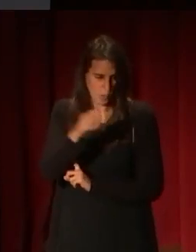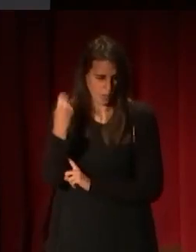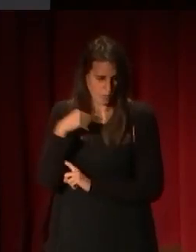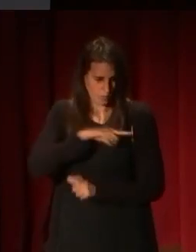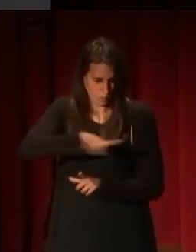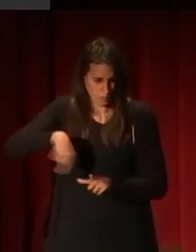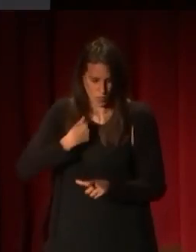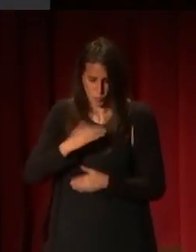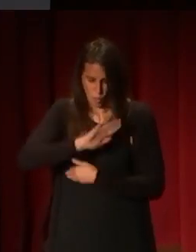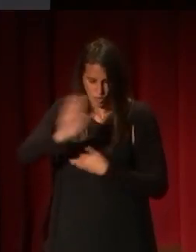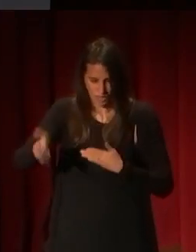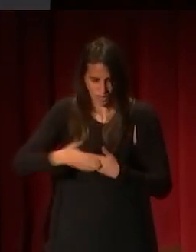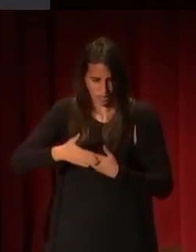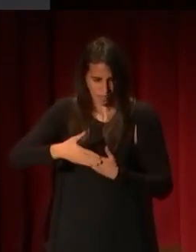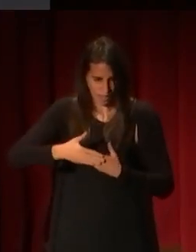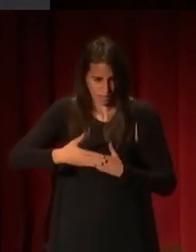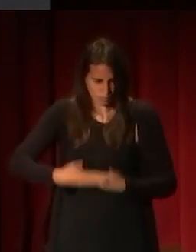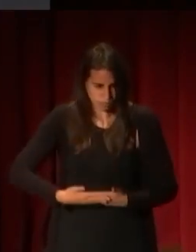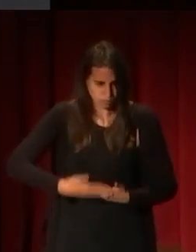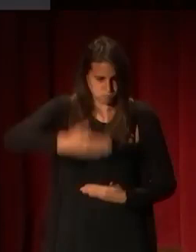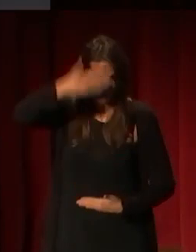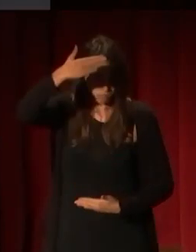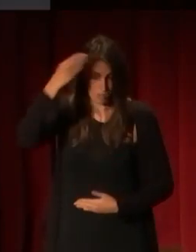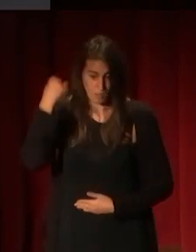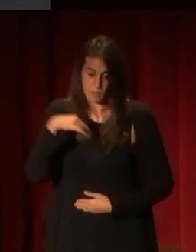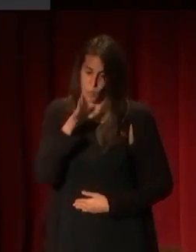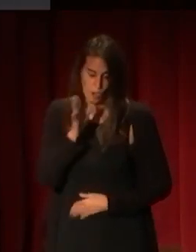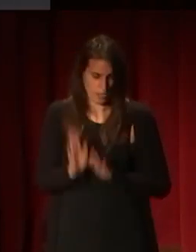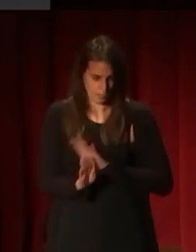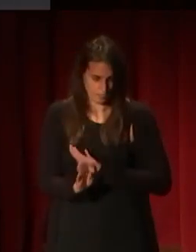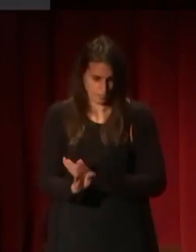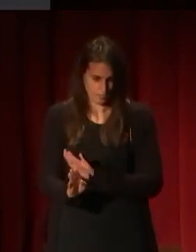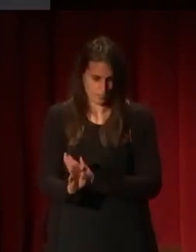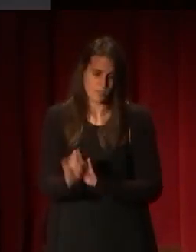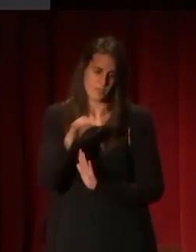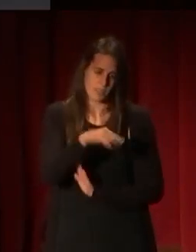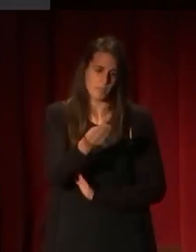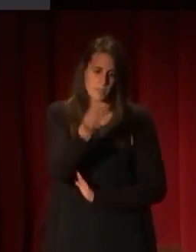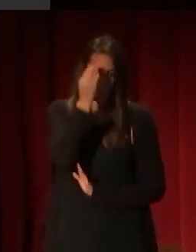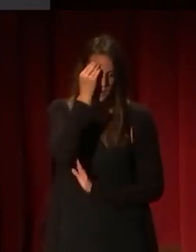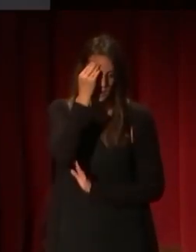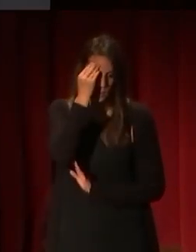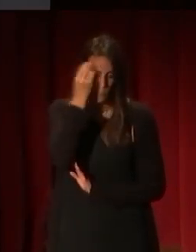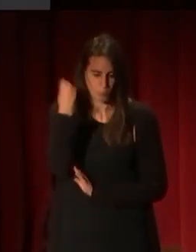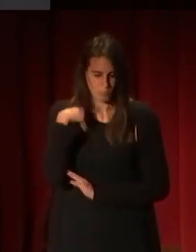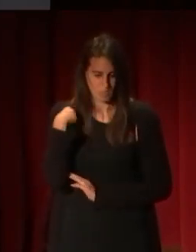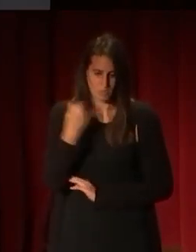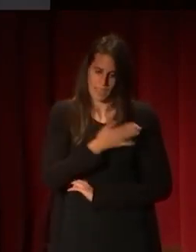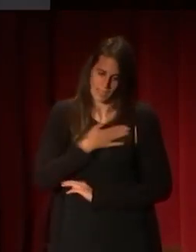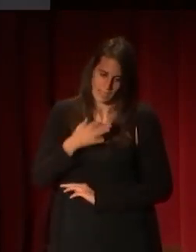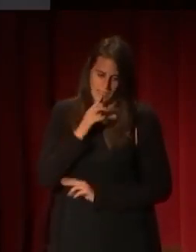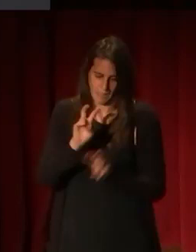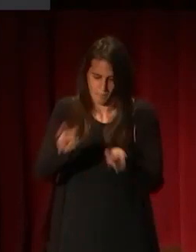plaza cerrada monumental que nosotros hoy todavía atravesamos es la que se consideraba original y sobre la que querían